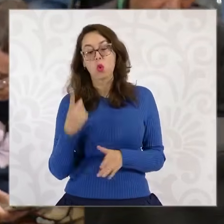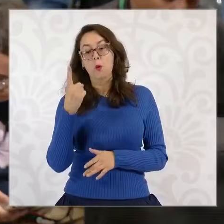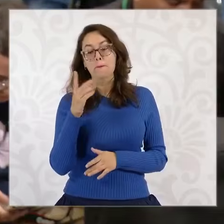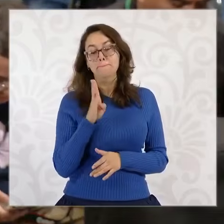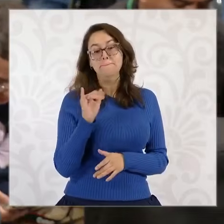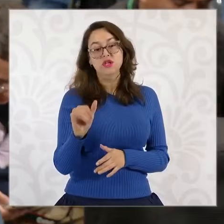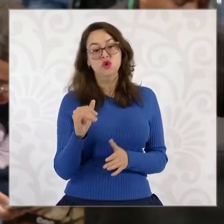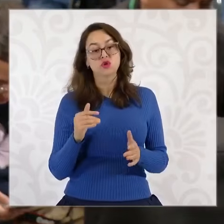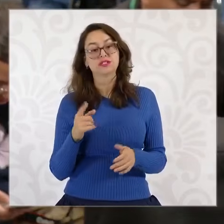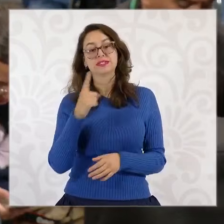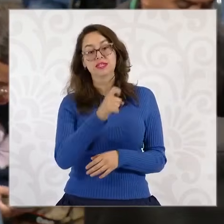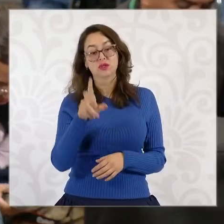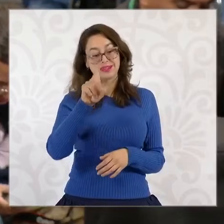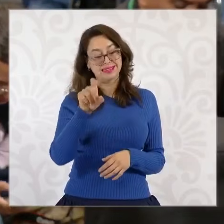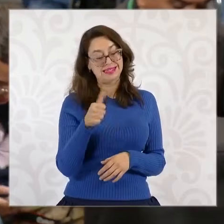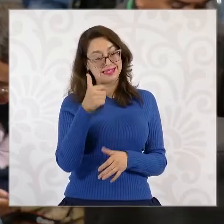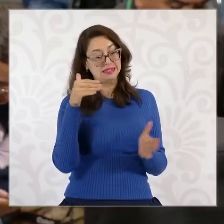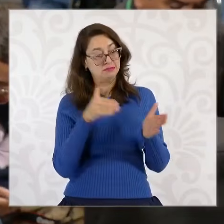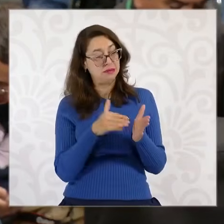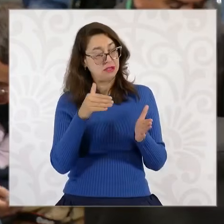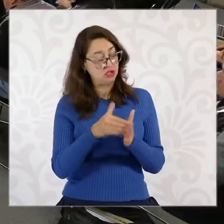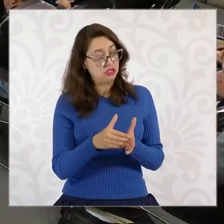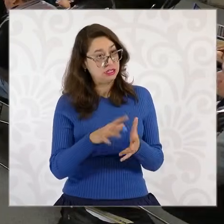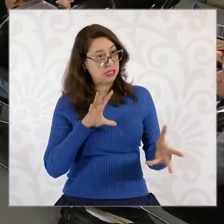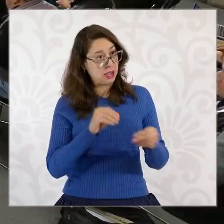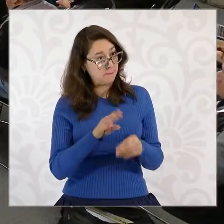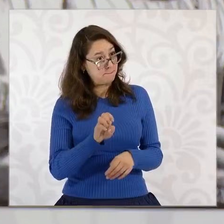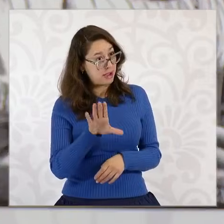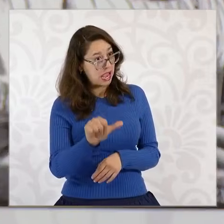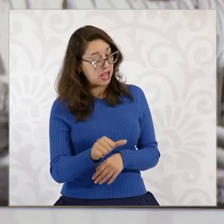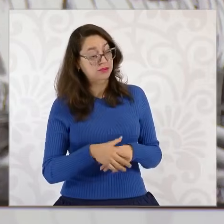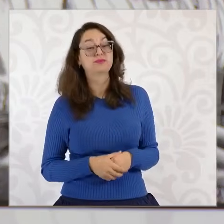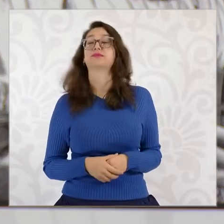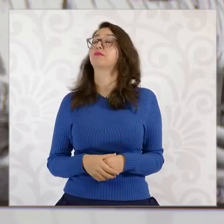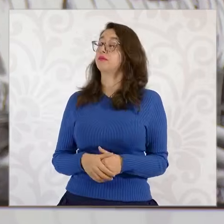1.136.000.000.000 en becas. Eso es lo que… Al 2030, Ajá, sumando del durante su